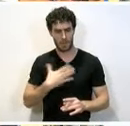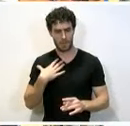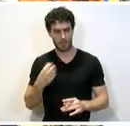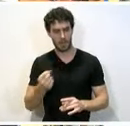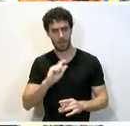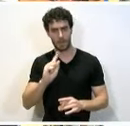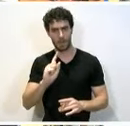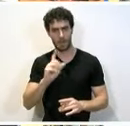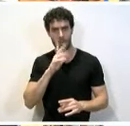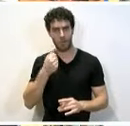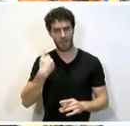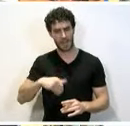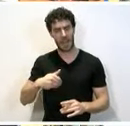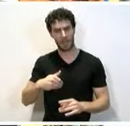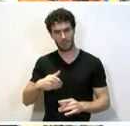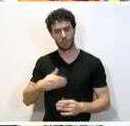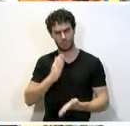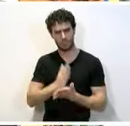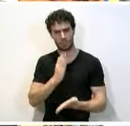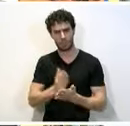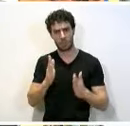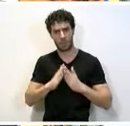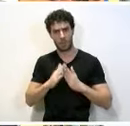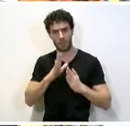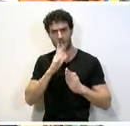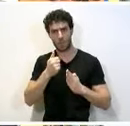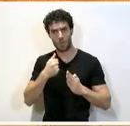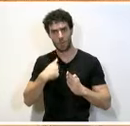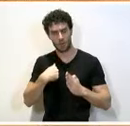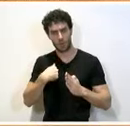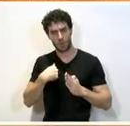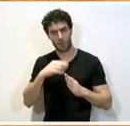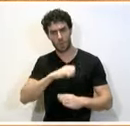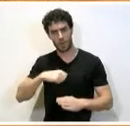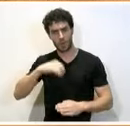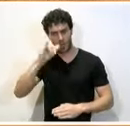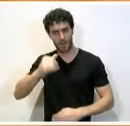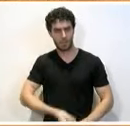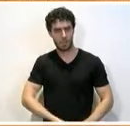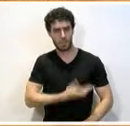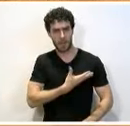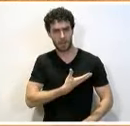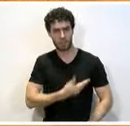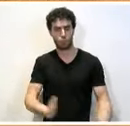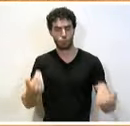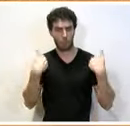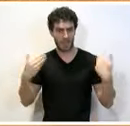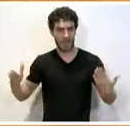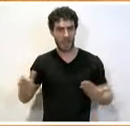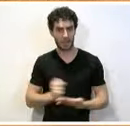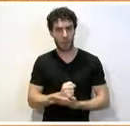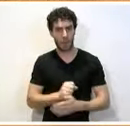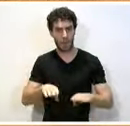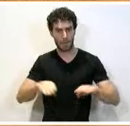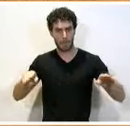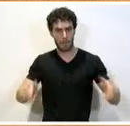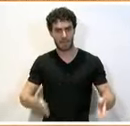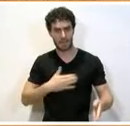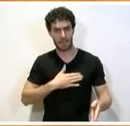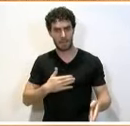vengo estudiado de casa, porque trabajo las cosas, porque siento las cosas y porque me apasiona esta región, en todas las competencias que están en mi mesa y en